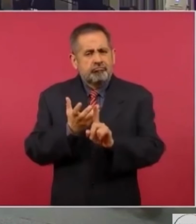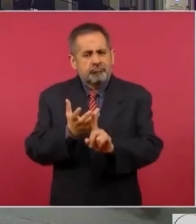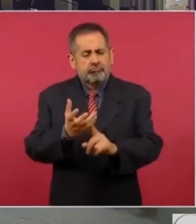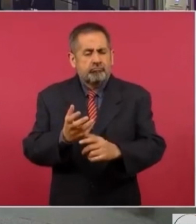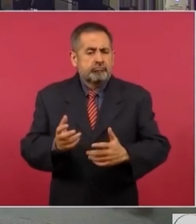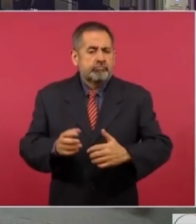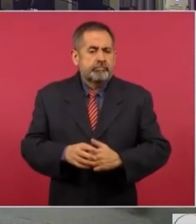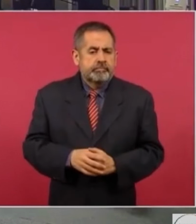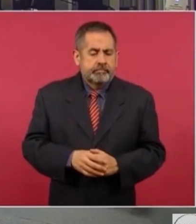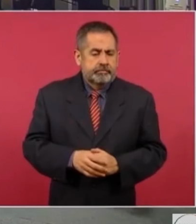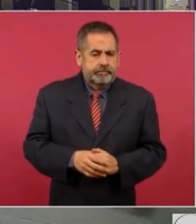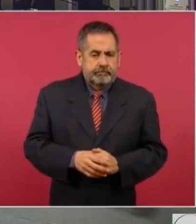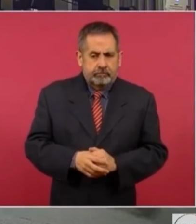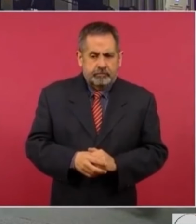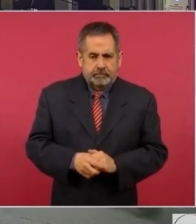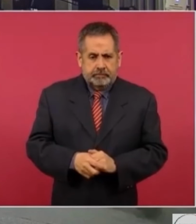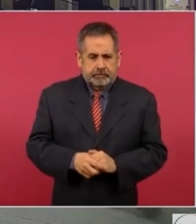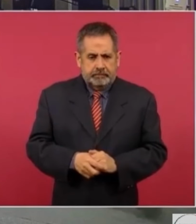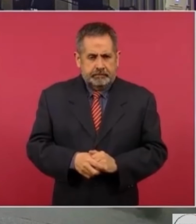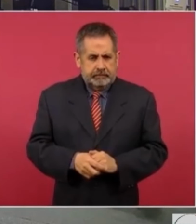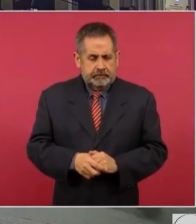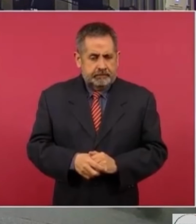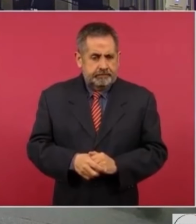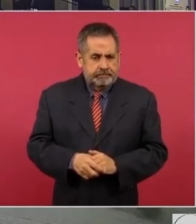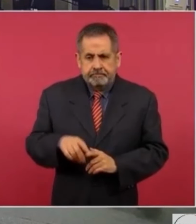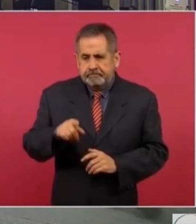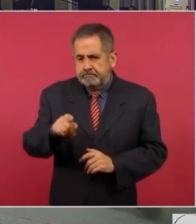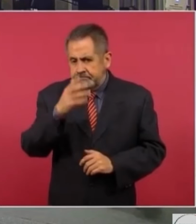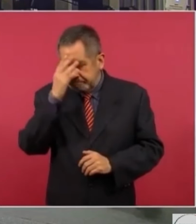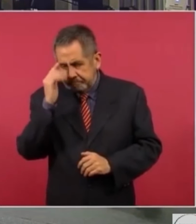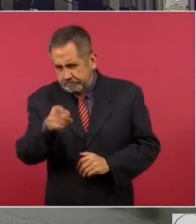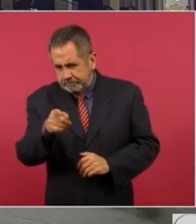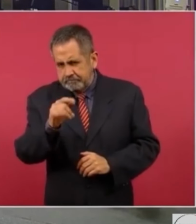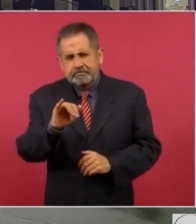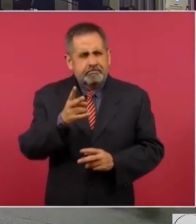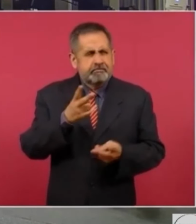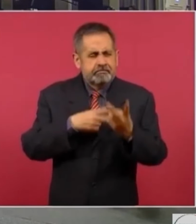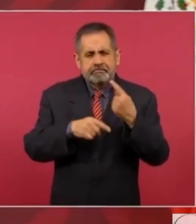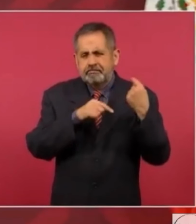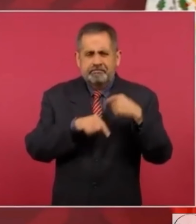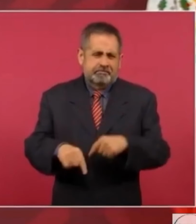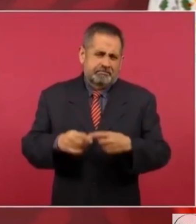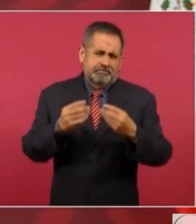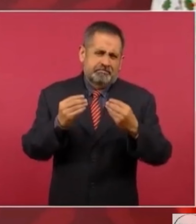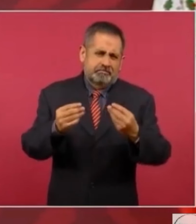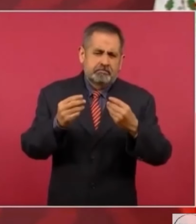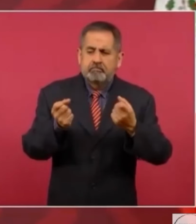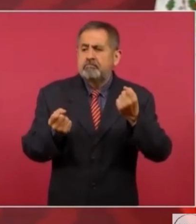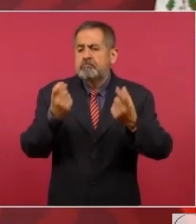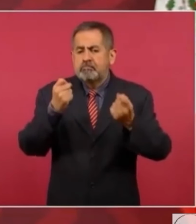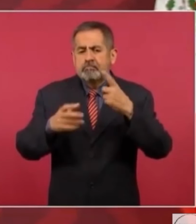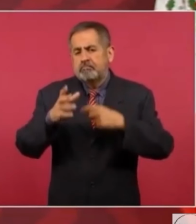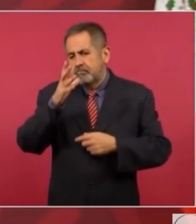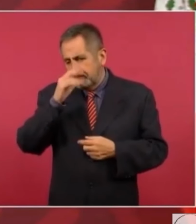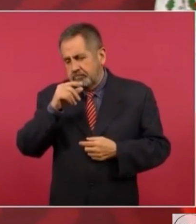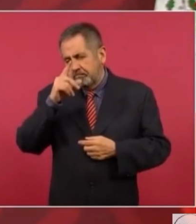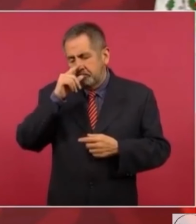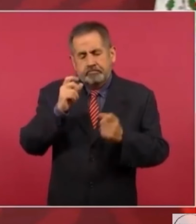no sé todavía, de todas maneras sí va a estar. Muchos que no pueden por alguna